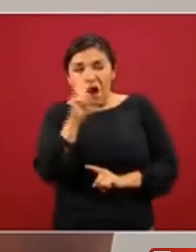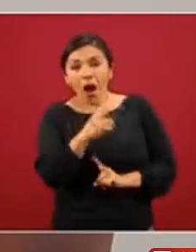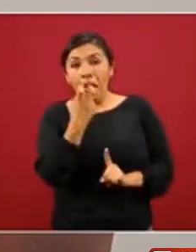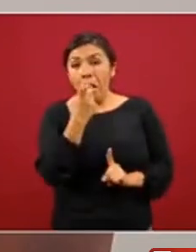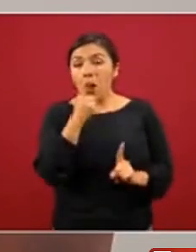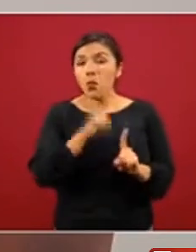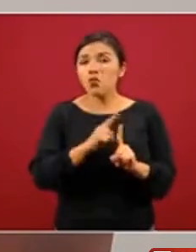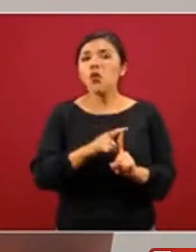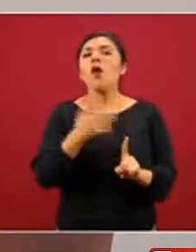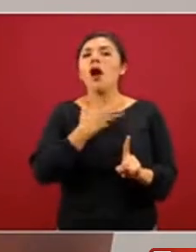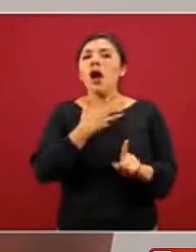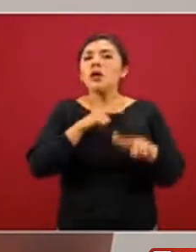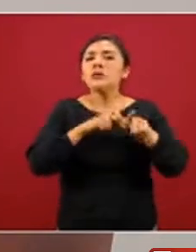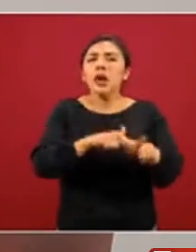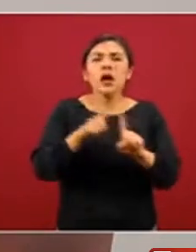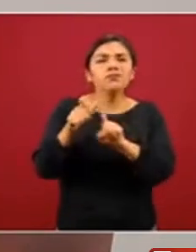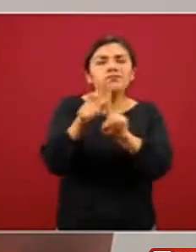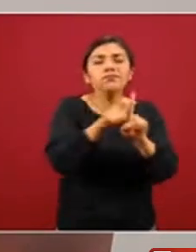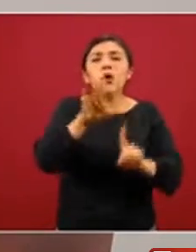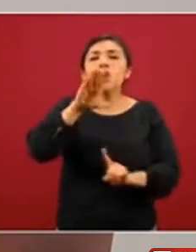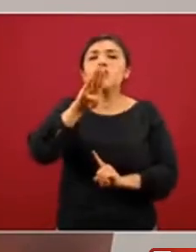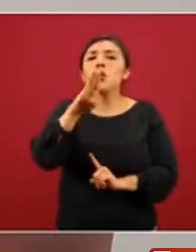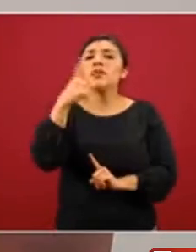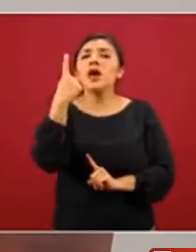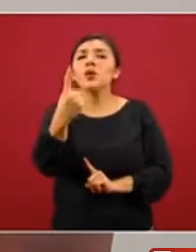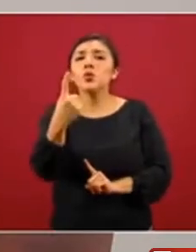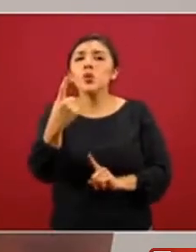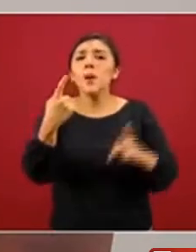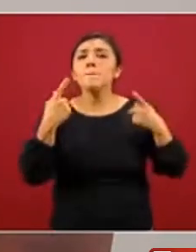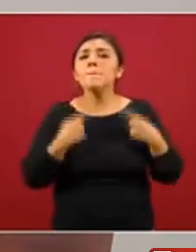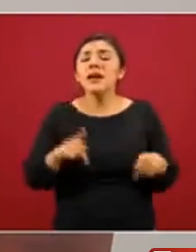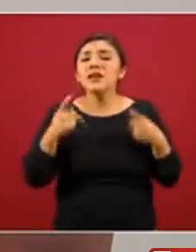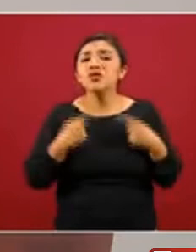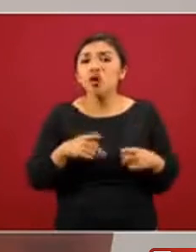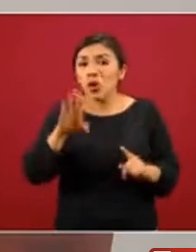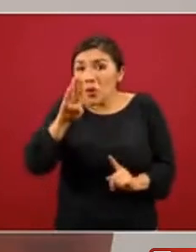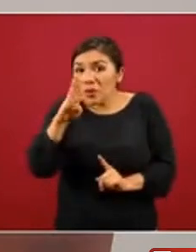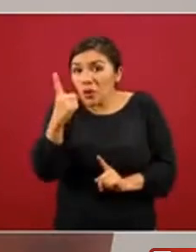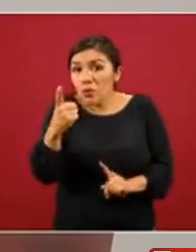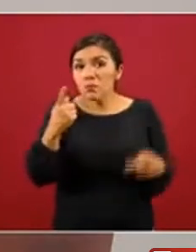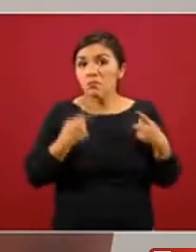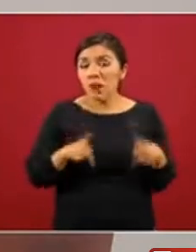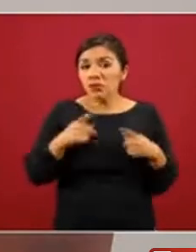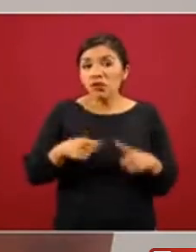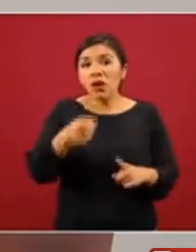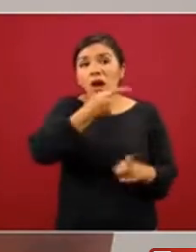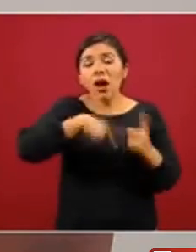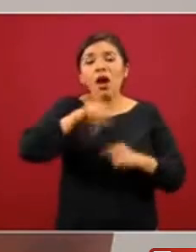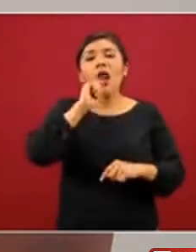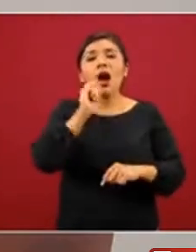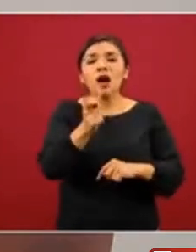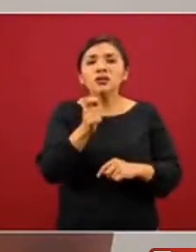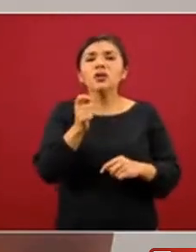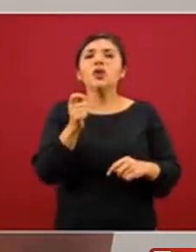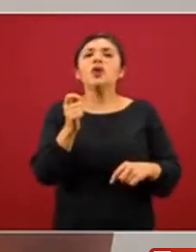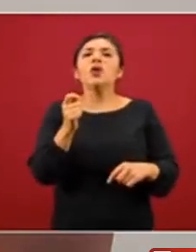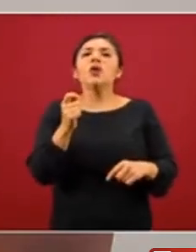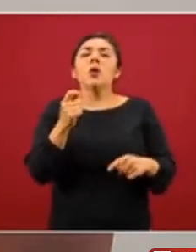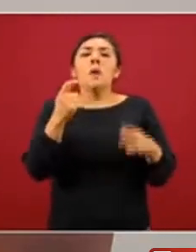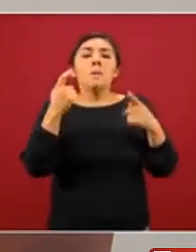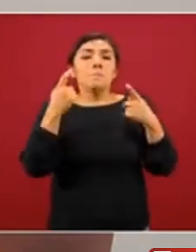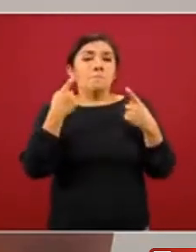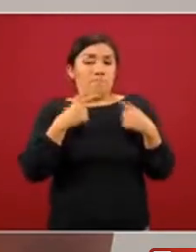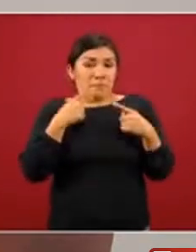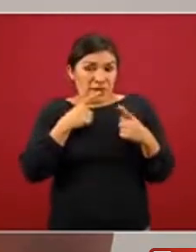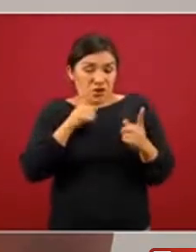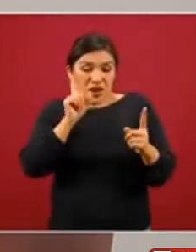se siguieron a 91 contactos, 91 personas que fueron contactos de personas